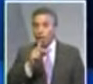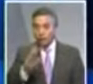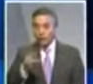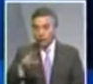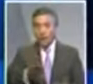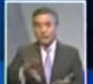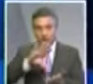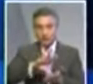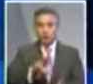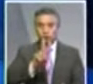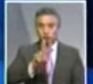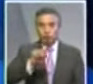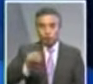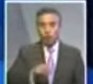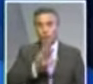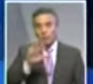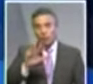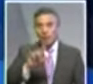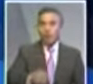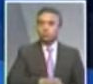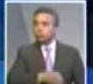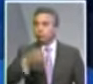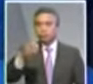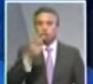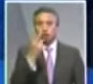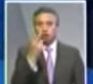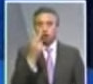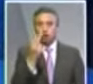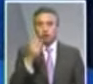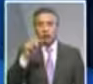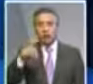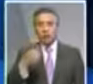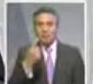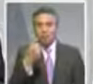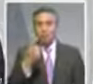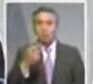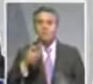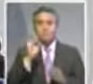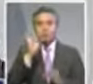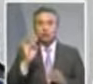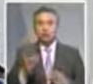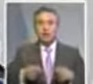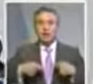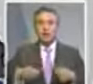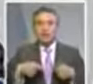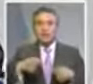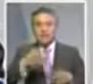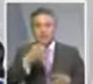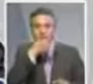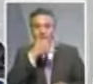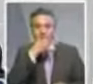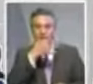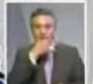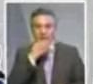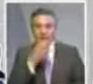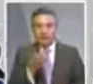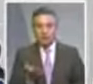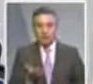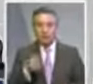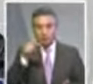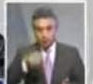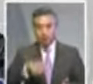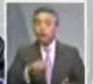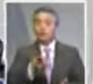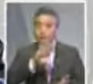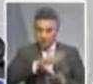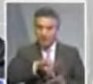de un 2,9 a un 12,1% el gasto anual en farmacia. Nosotros somos el país que más incrementa, y